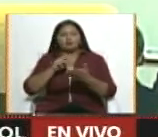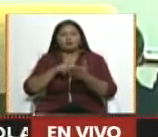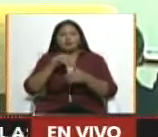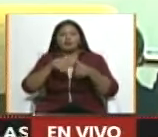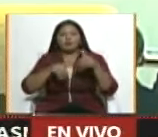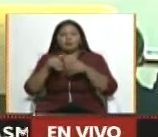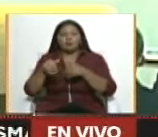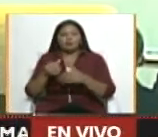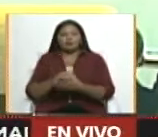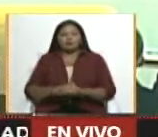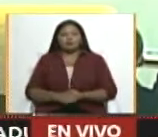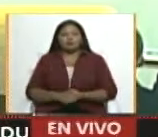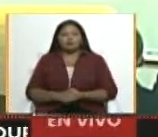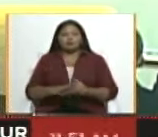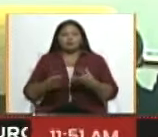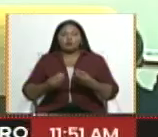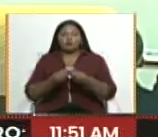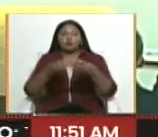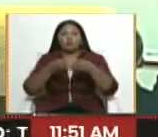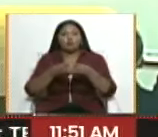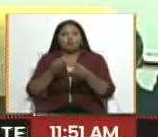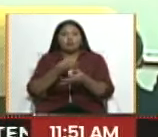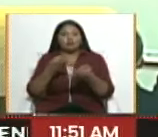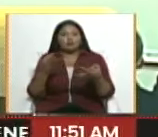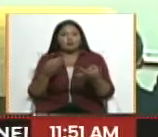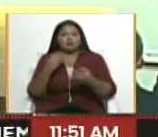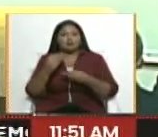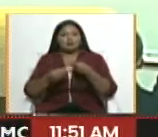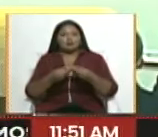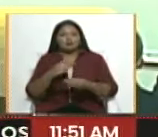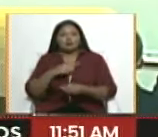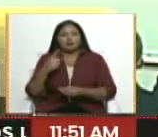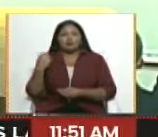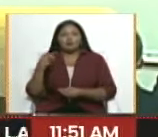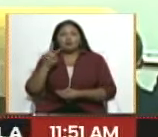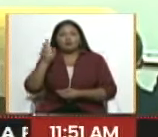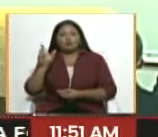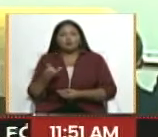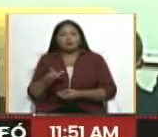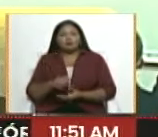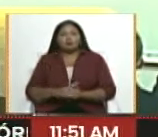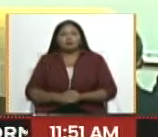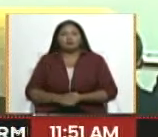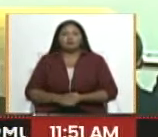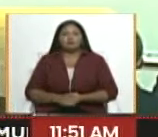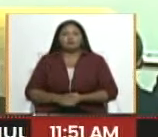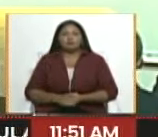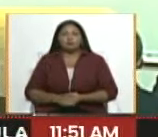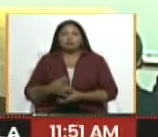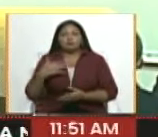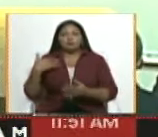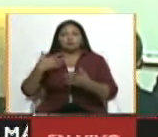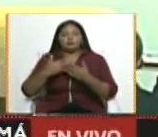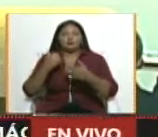Nacional Electoral con este equipo maravilloso que tenemos los venezolanos,